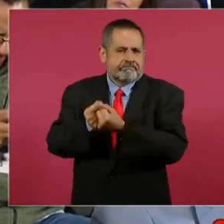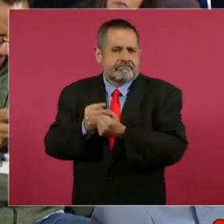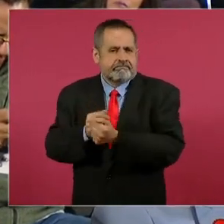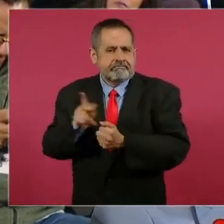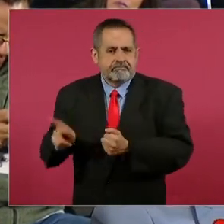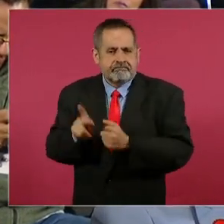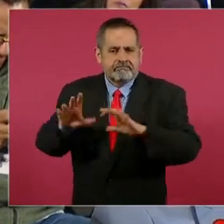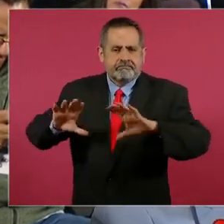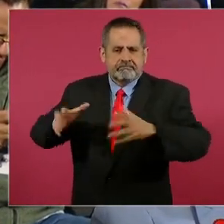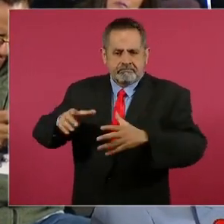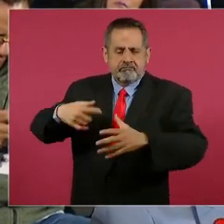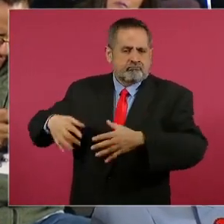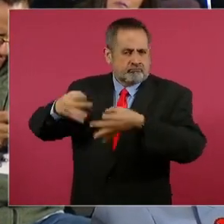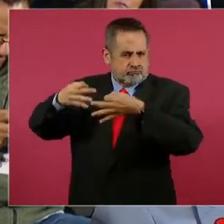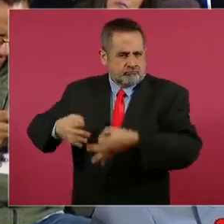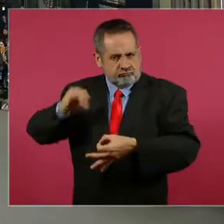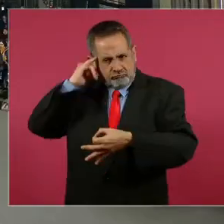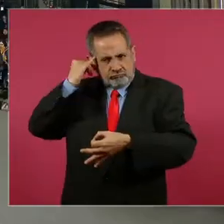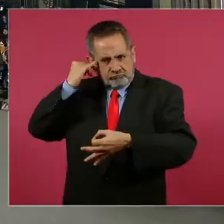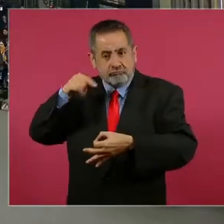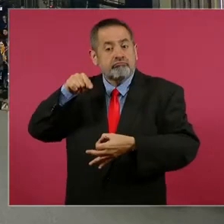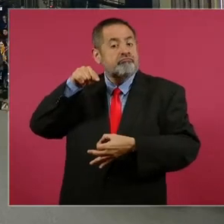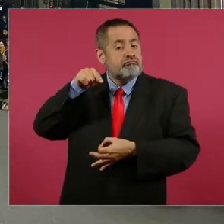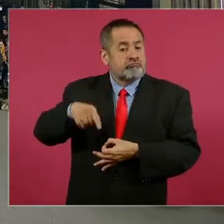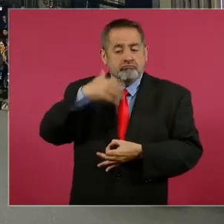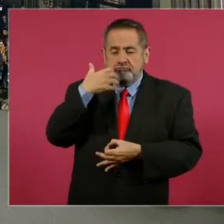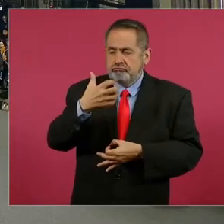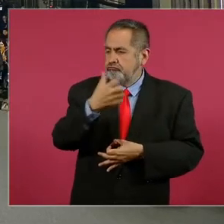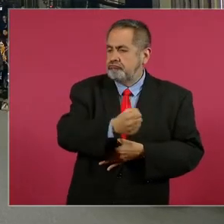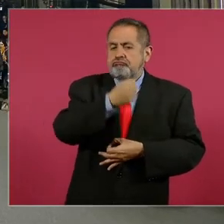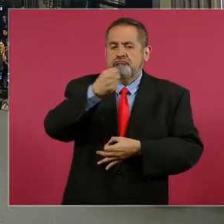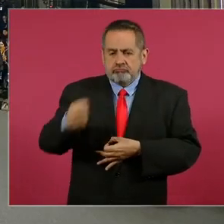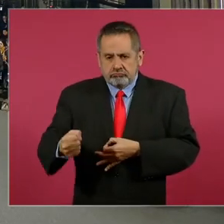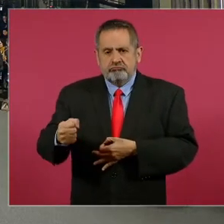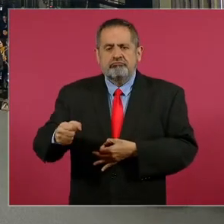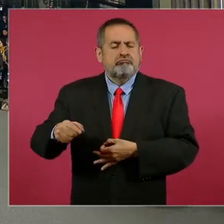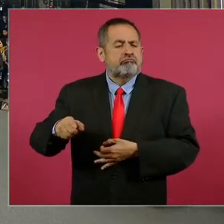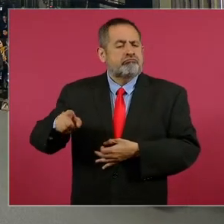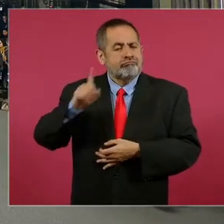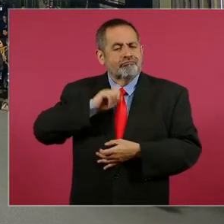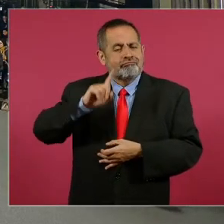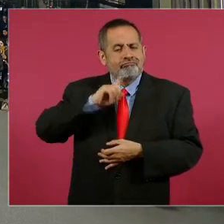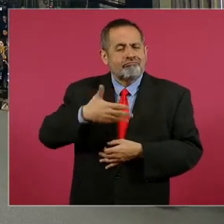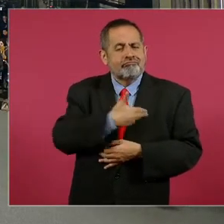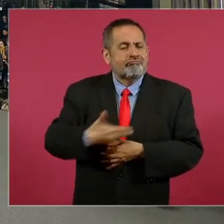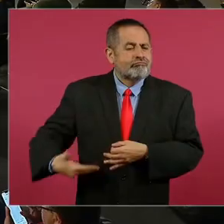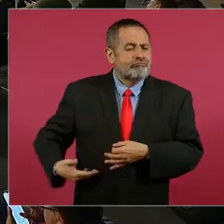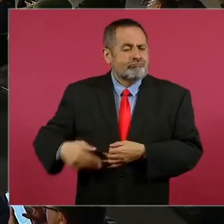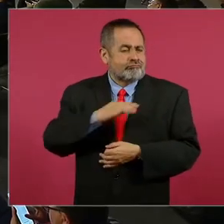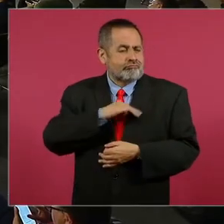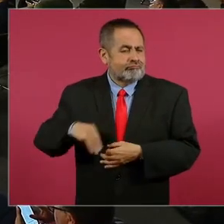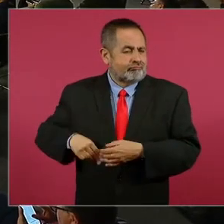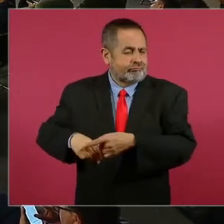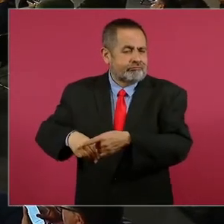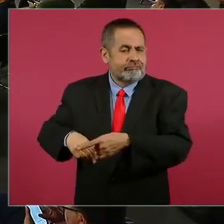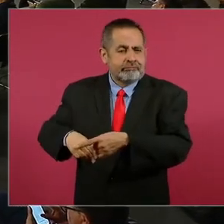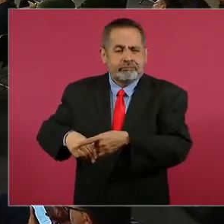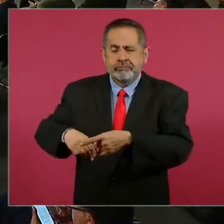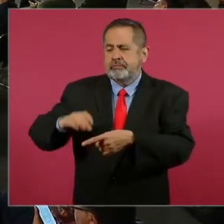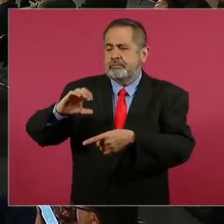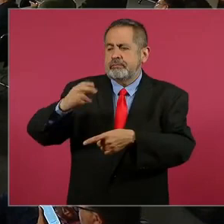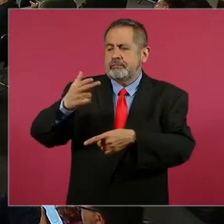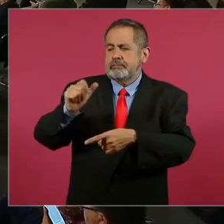pueblos originarios. Ahí quieren imponer a la presidenta, a la presidenta municipal